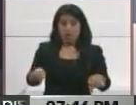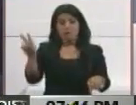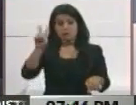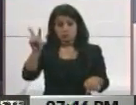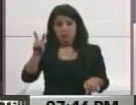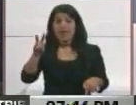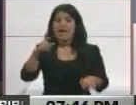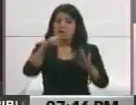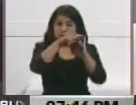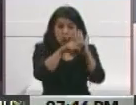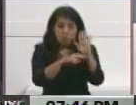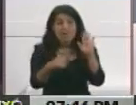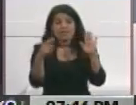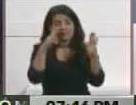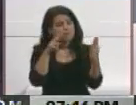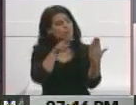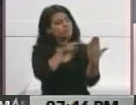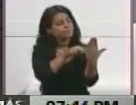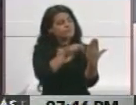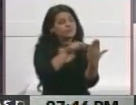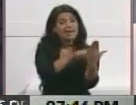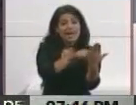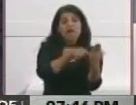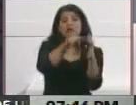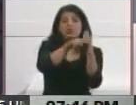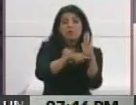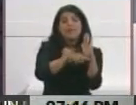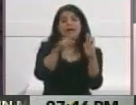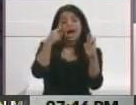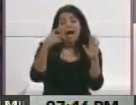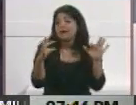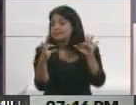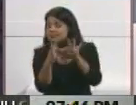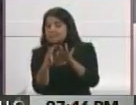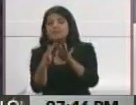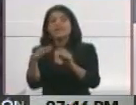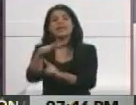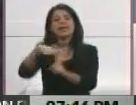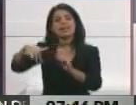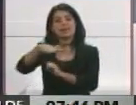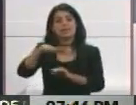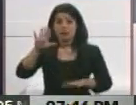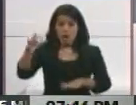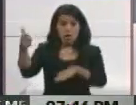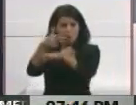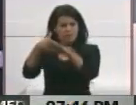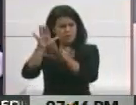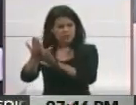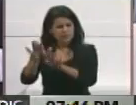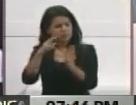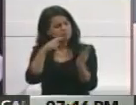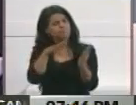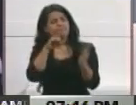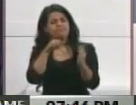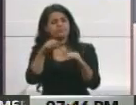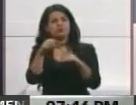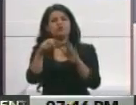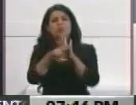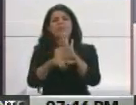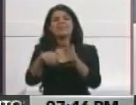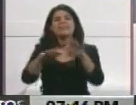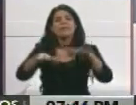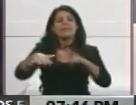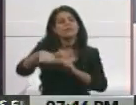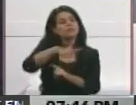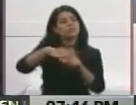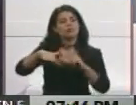interpretadas con base a esa realidad que es lo que ha venido haciendo el gobierno y en particular el presidente maduro ahora